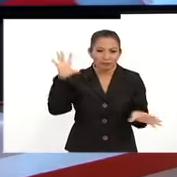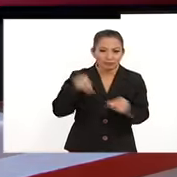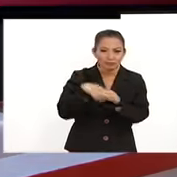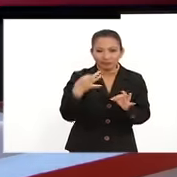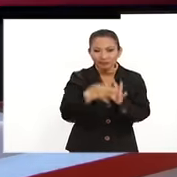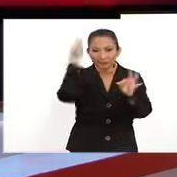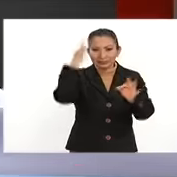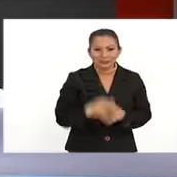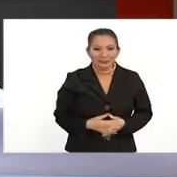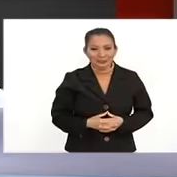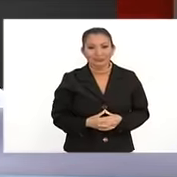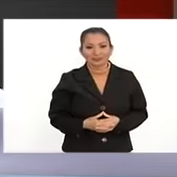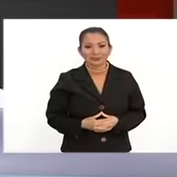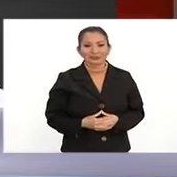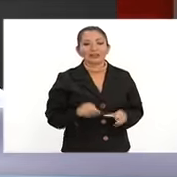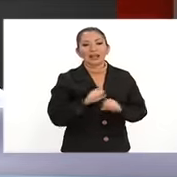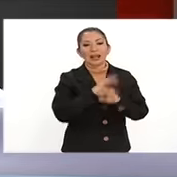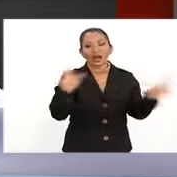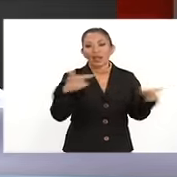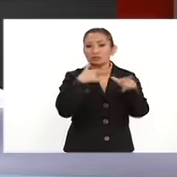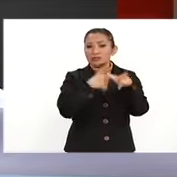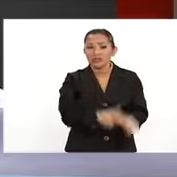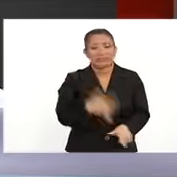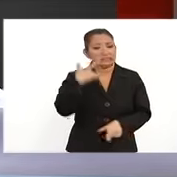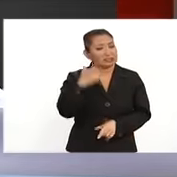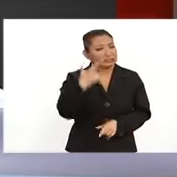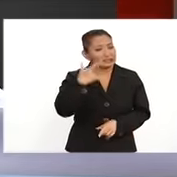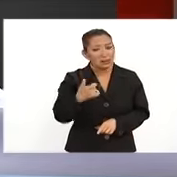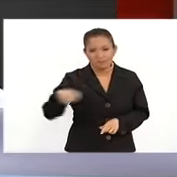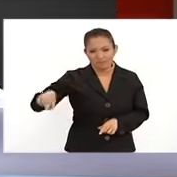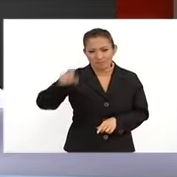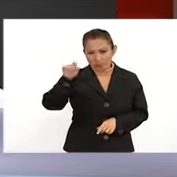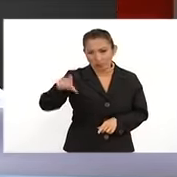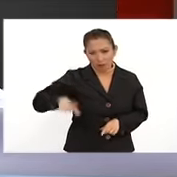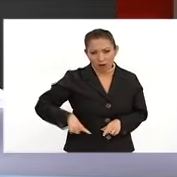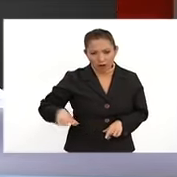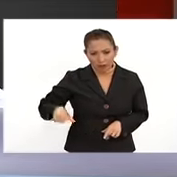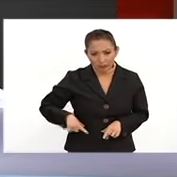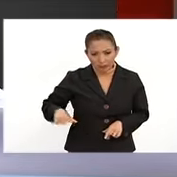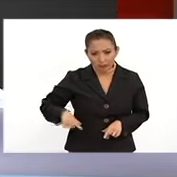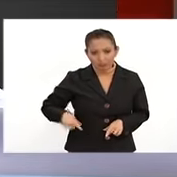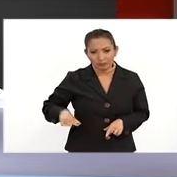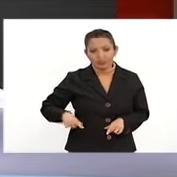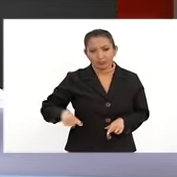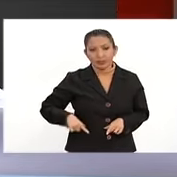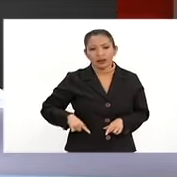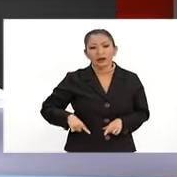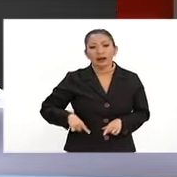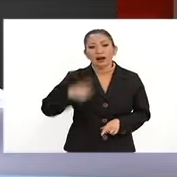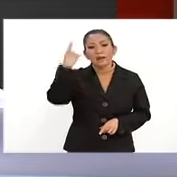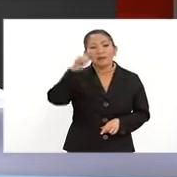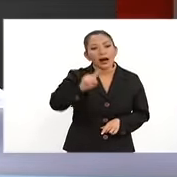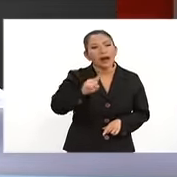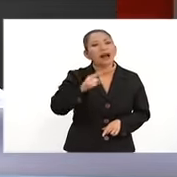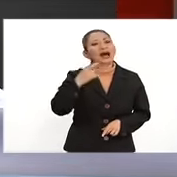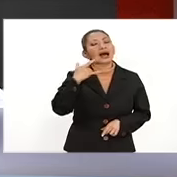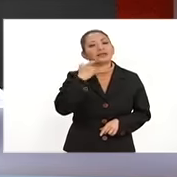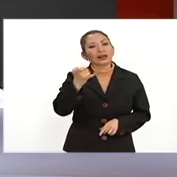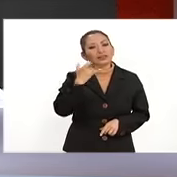noticia al día. Así es, y siguen los esfuerzos por parte del gobierno de la República para tratar